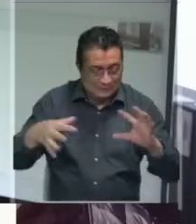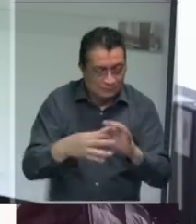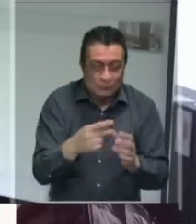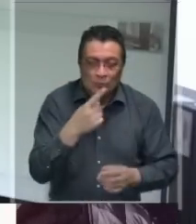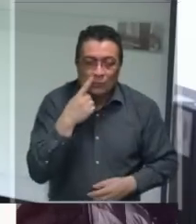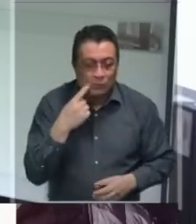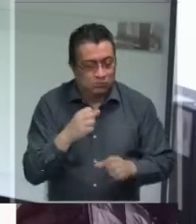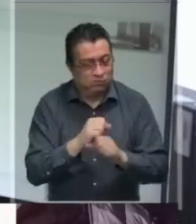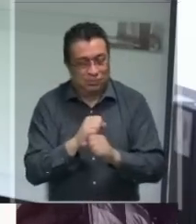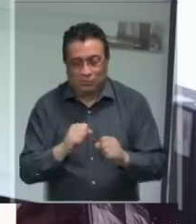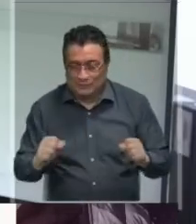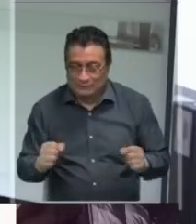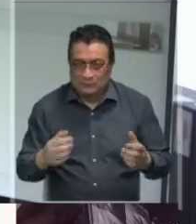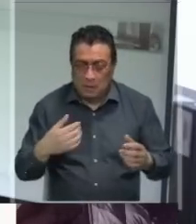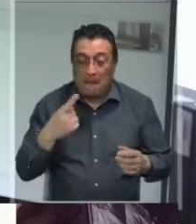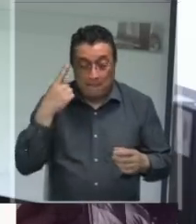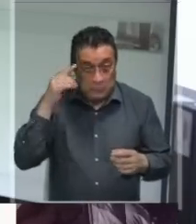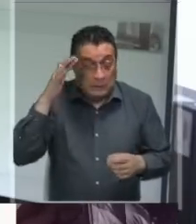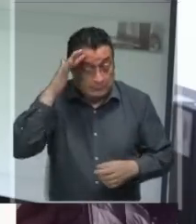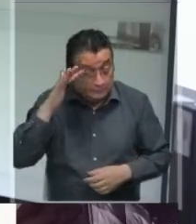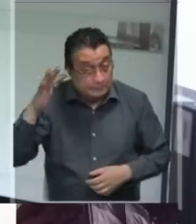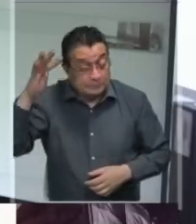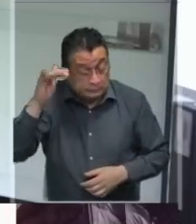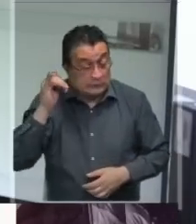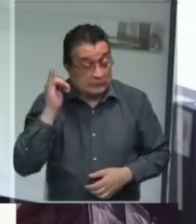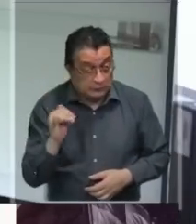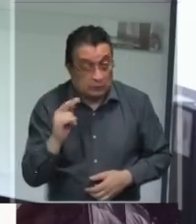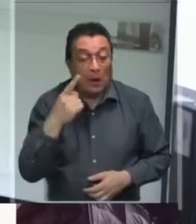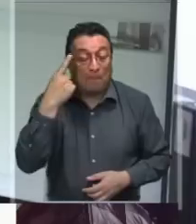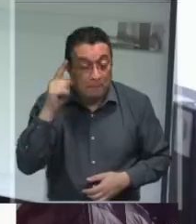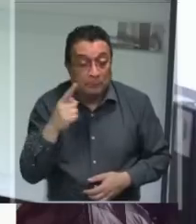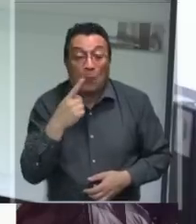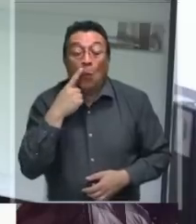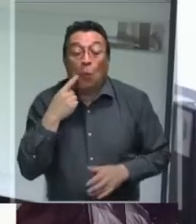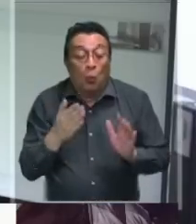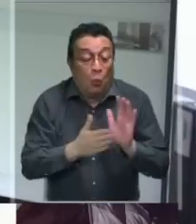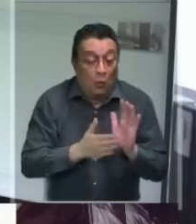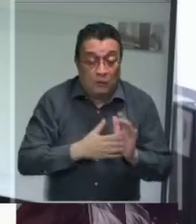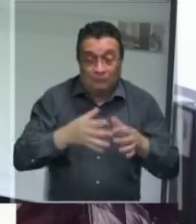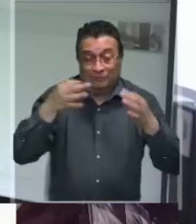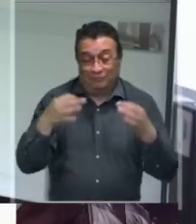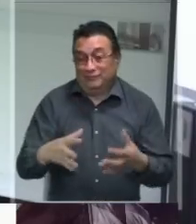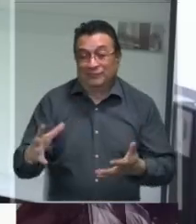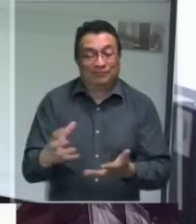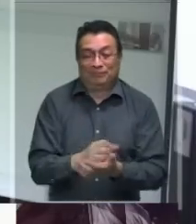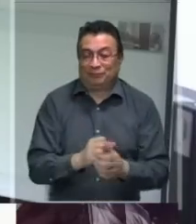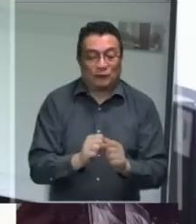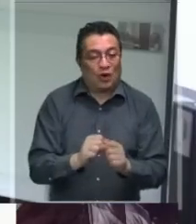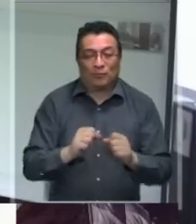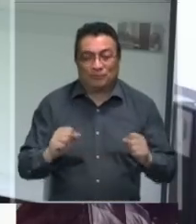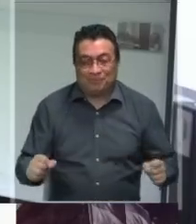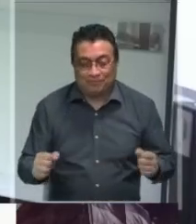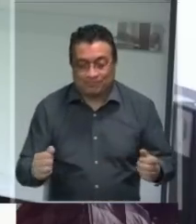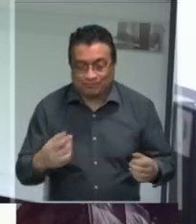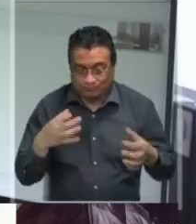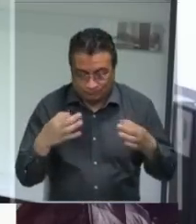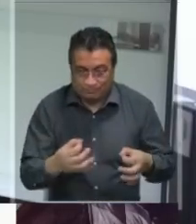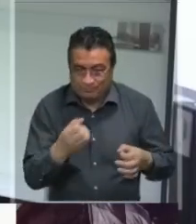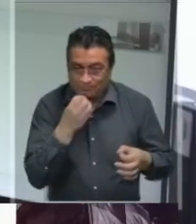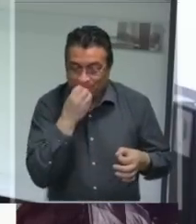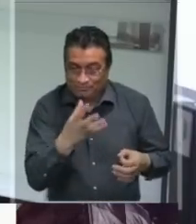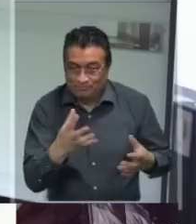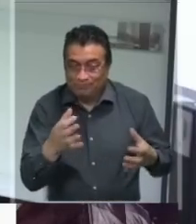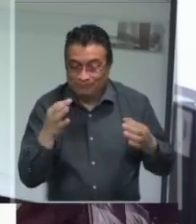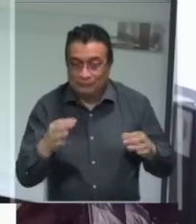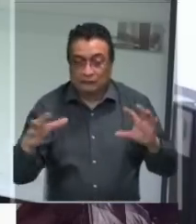podemos suponerlo, sin embargo, no tenemos ningún antecedente cierto para poder señalar que efectivamente